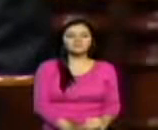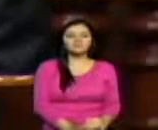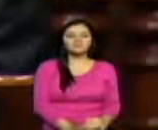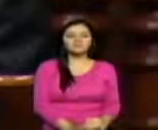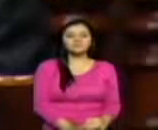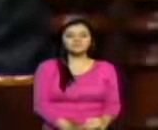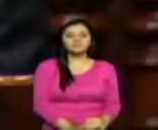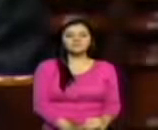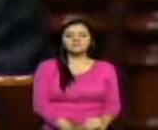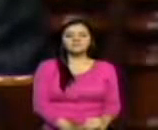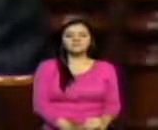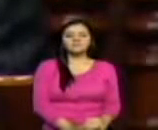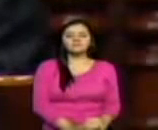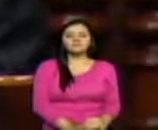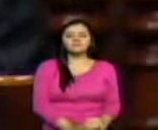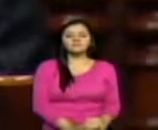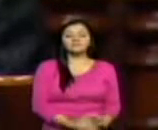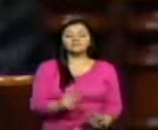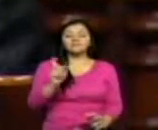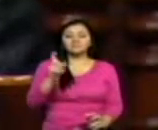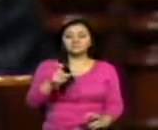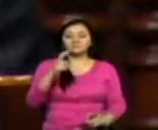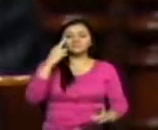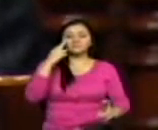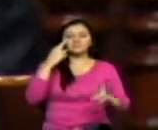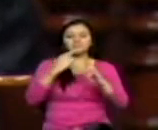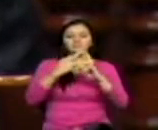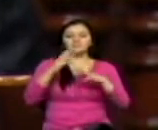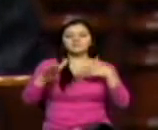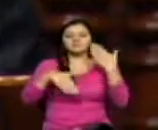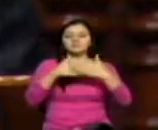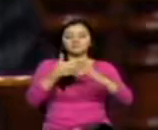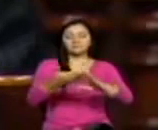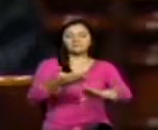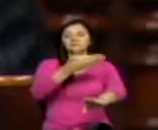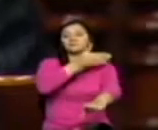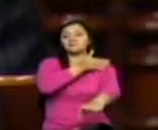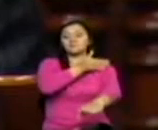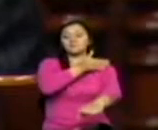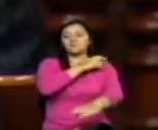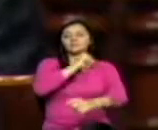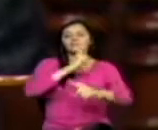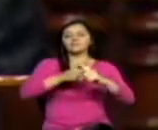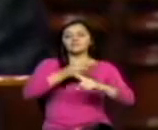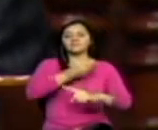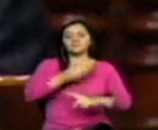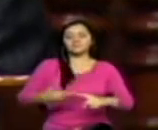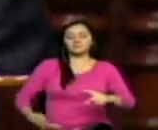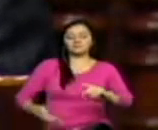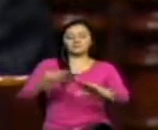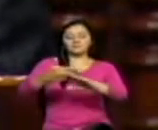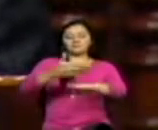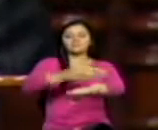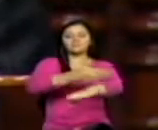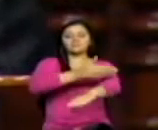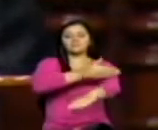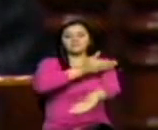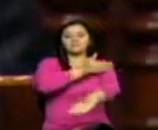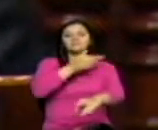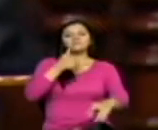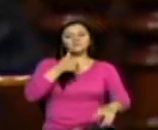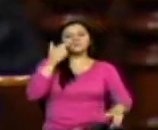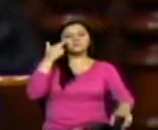Debo reconocer los esfuerzos de todos mis antecesores, pero sobre todo